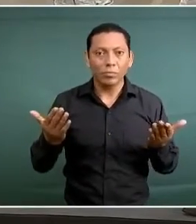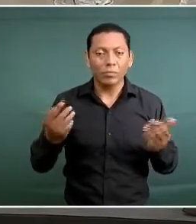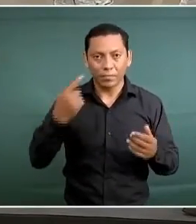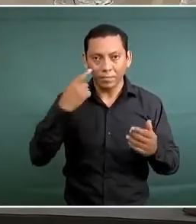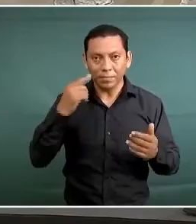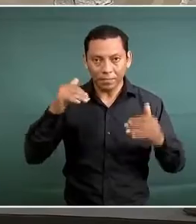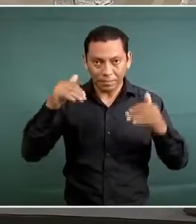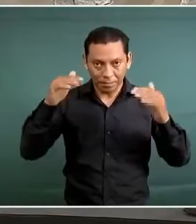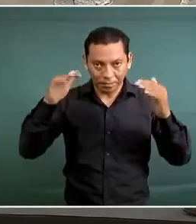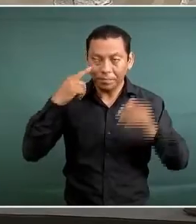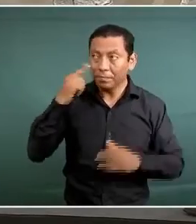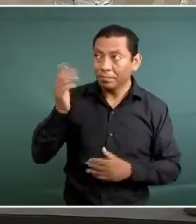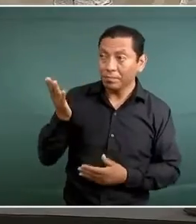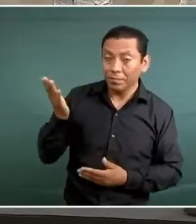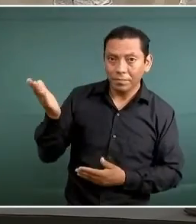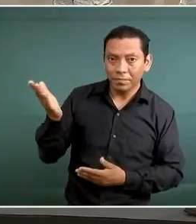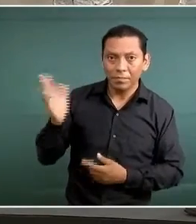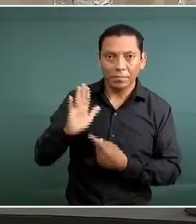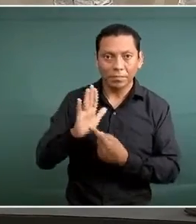por favor